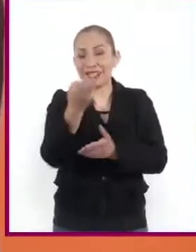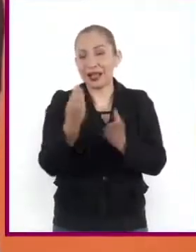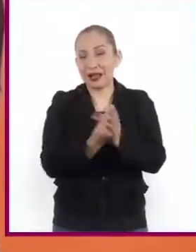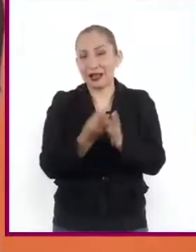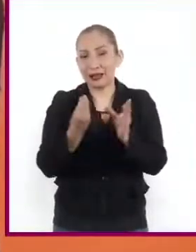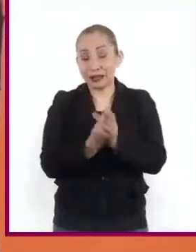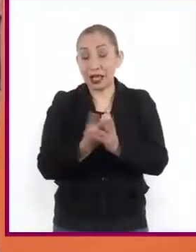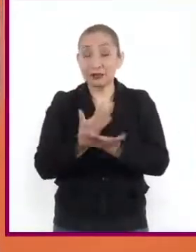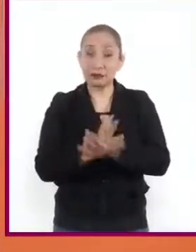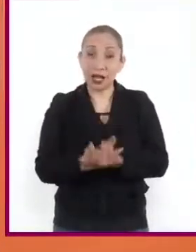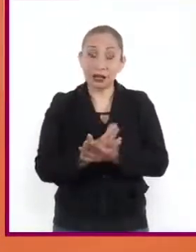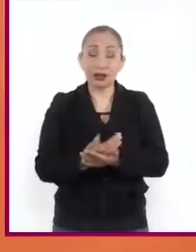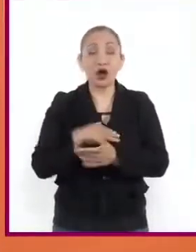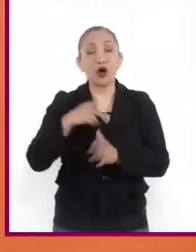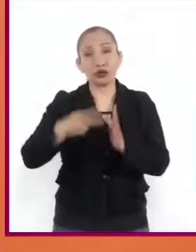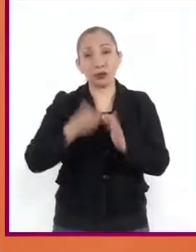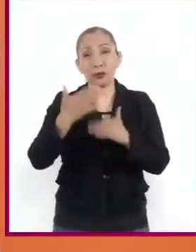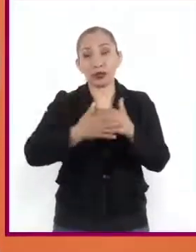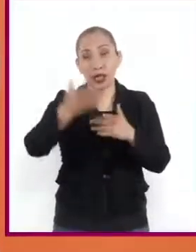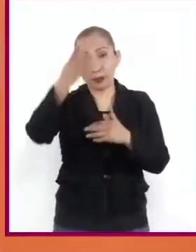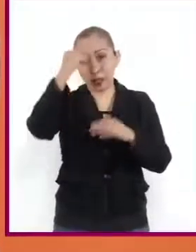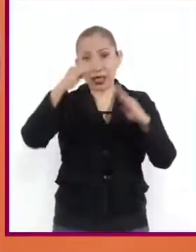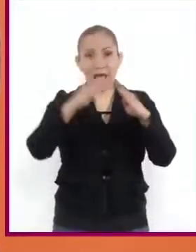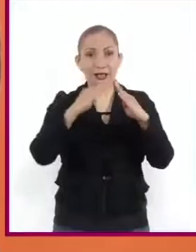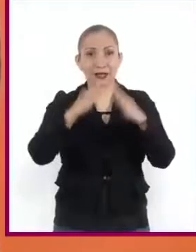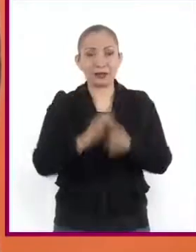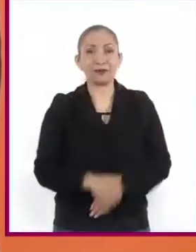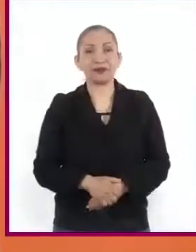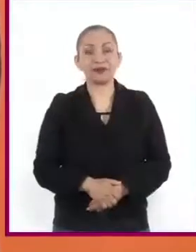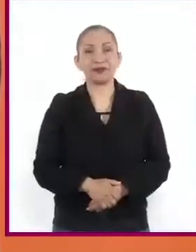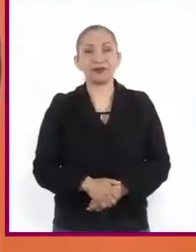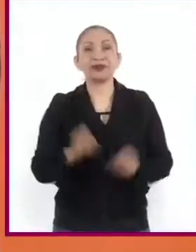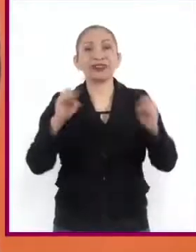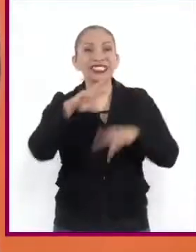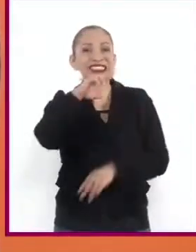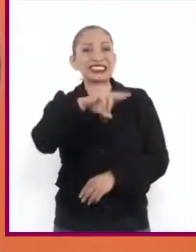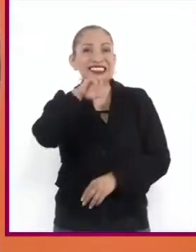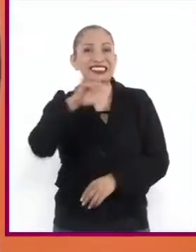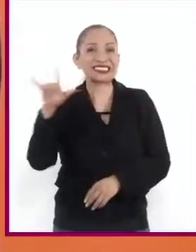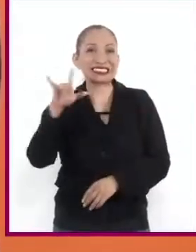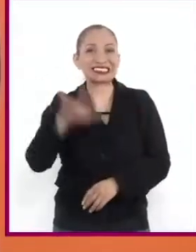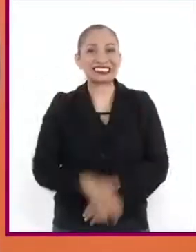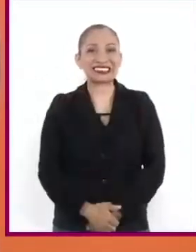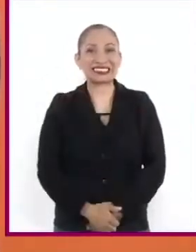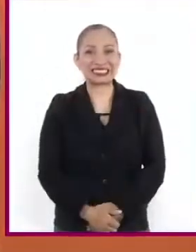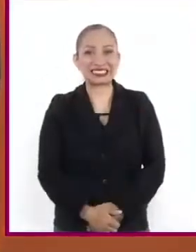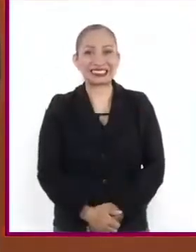sesión. Los esperamos en una más de Aprende en Casa. ¡Hasta pronto!